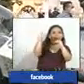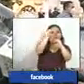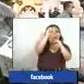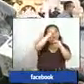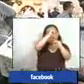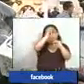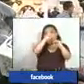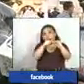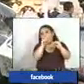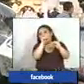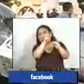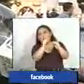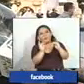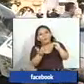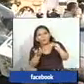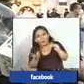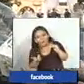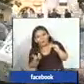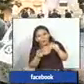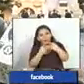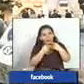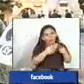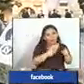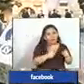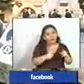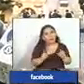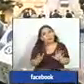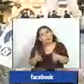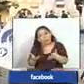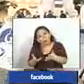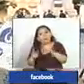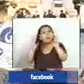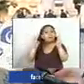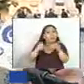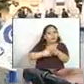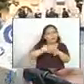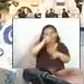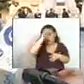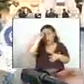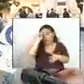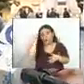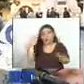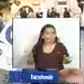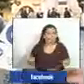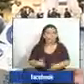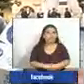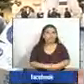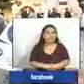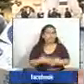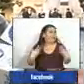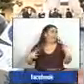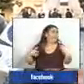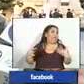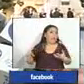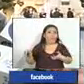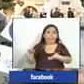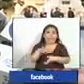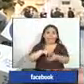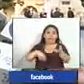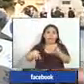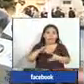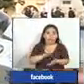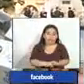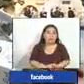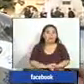digamos, manifiesto. La economía se abrió de golpe y